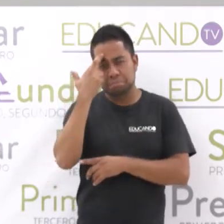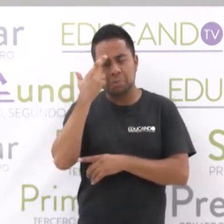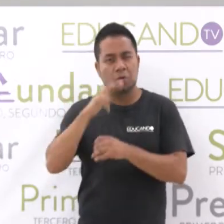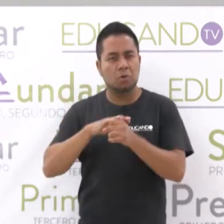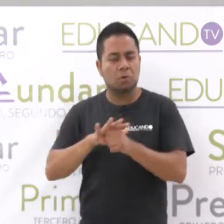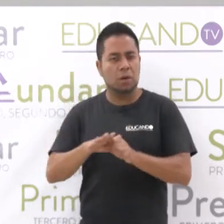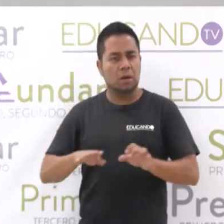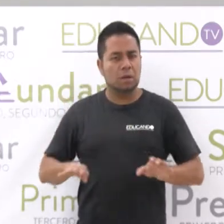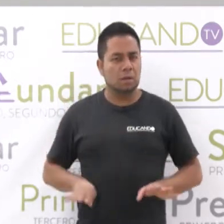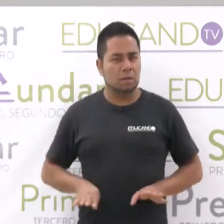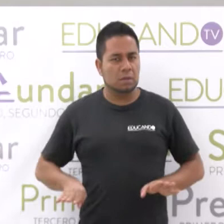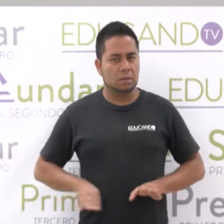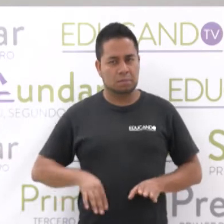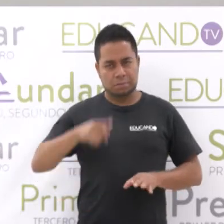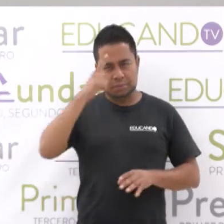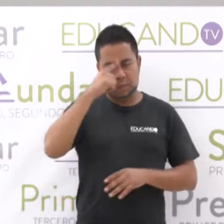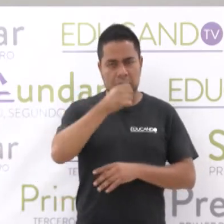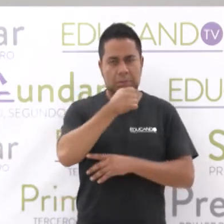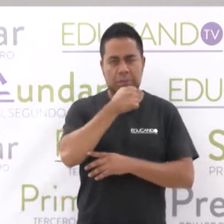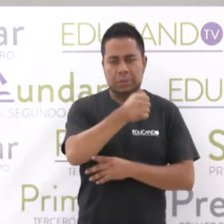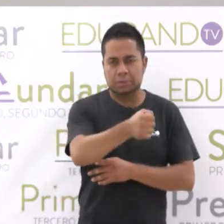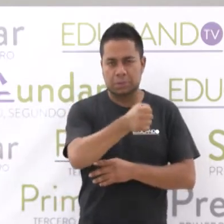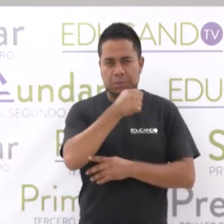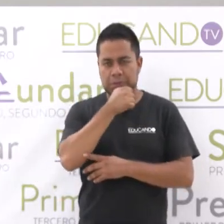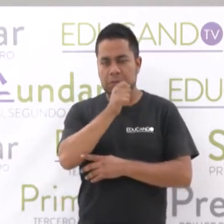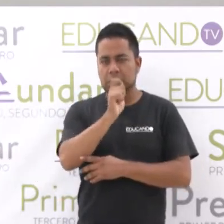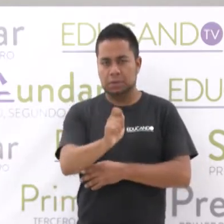cuáles son las características del reportaje.